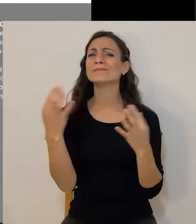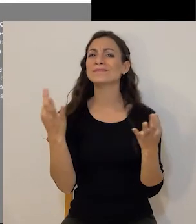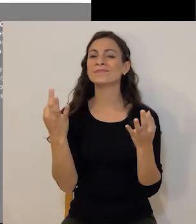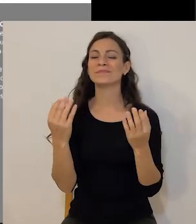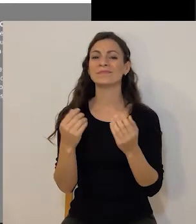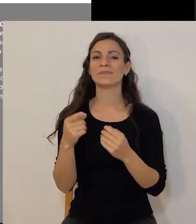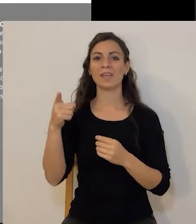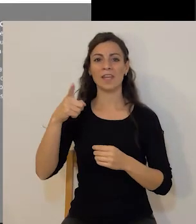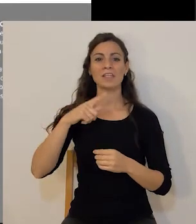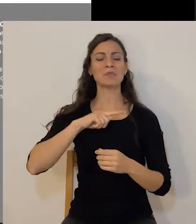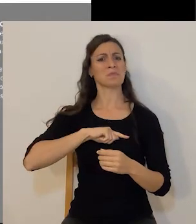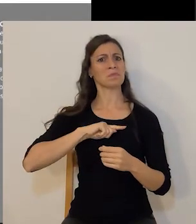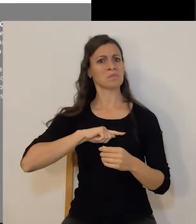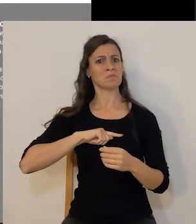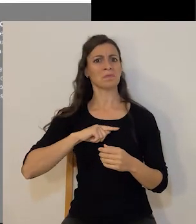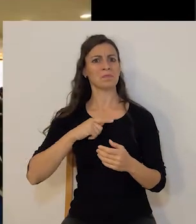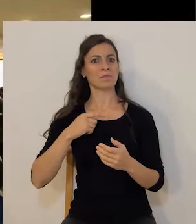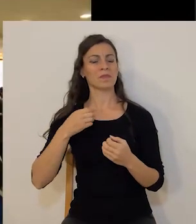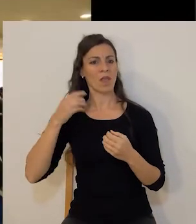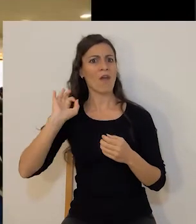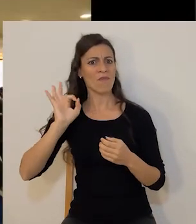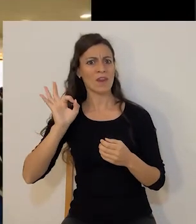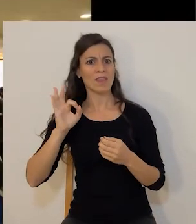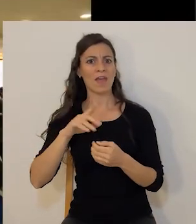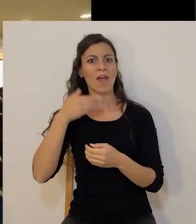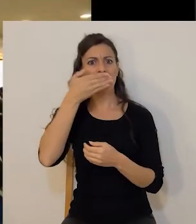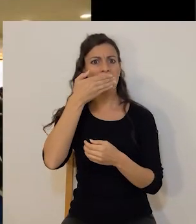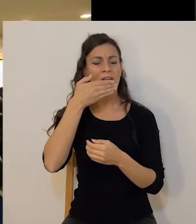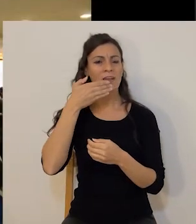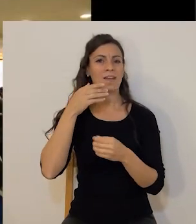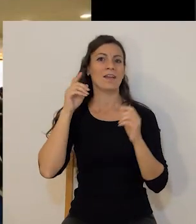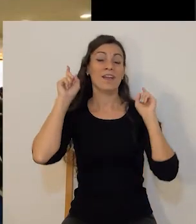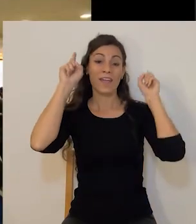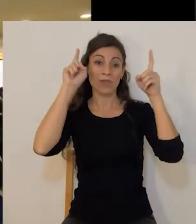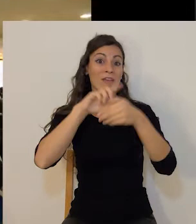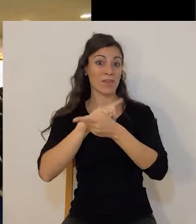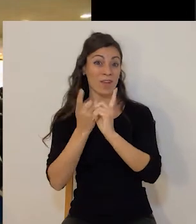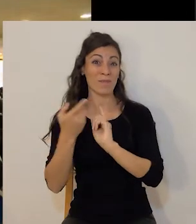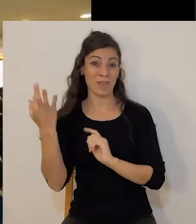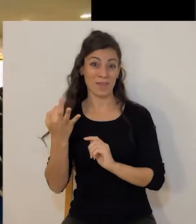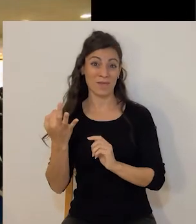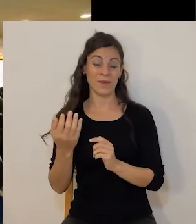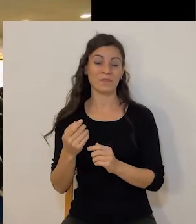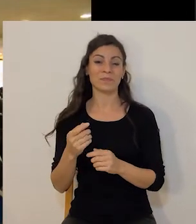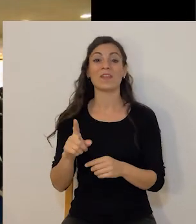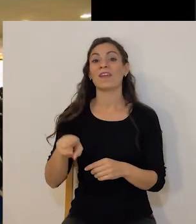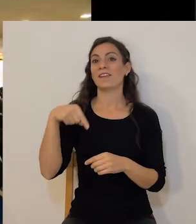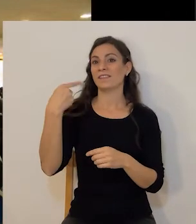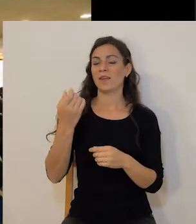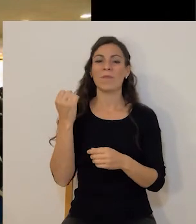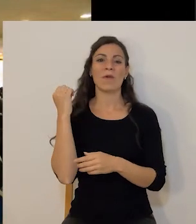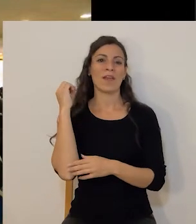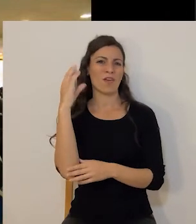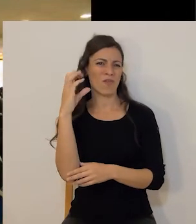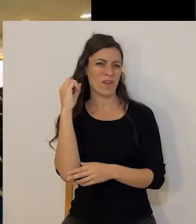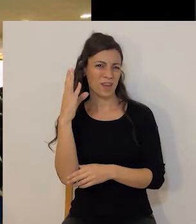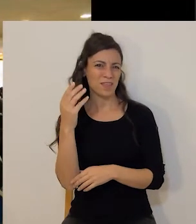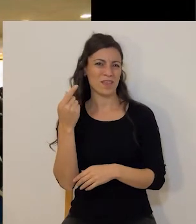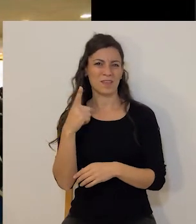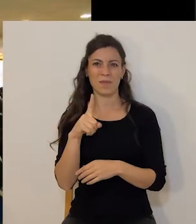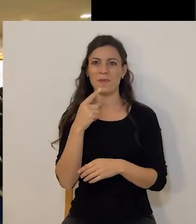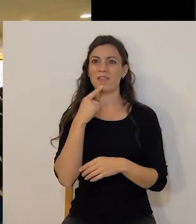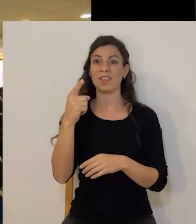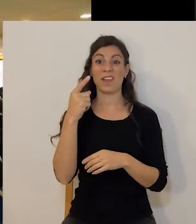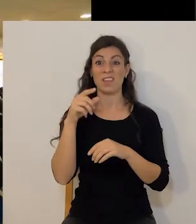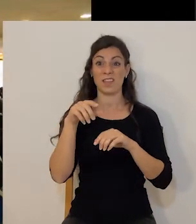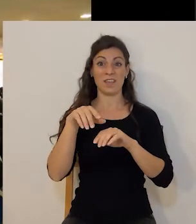se convenzan de la importancia de cambiar la educación, ¿no? Y luego, pues bueno, hacemos algunas charlas. Fijaros, aquí hay más de